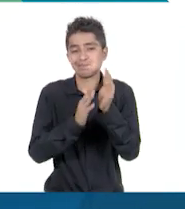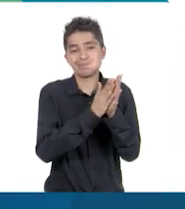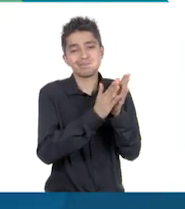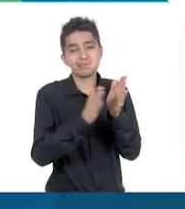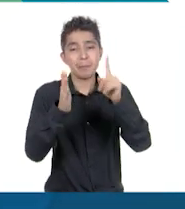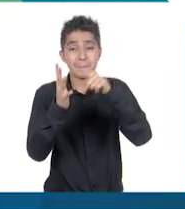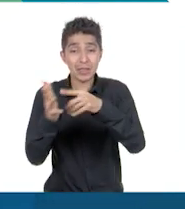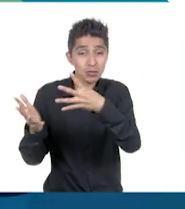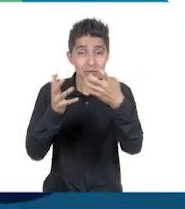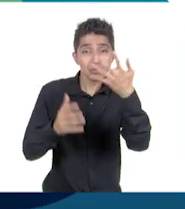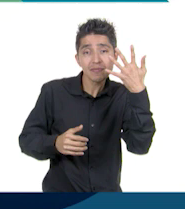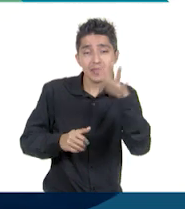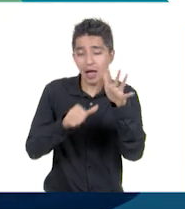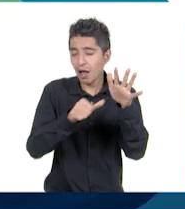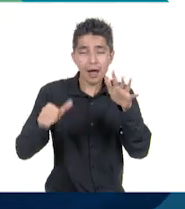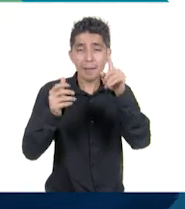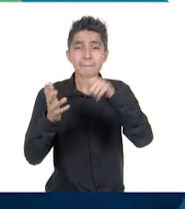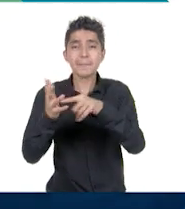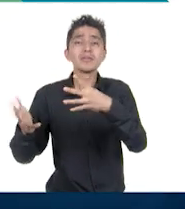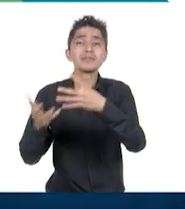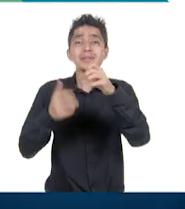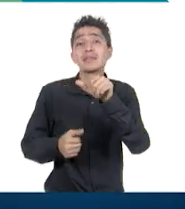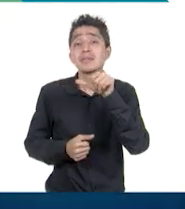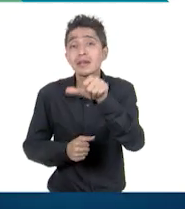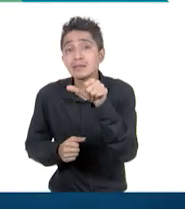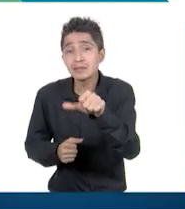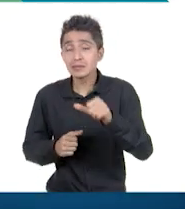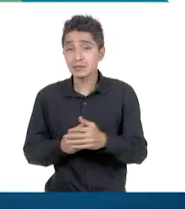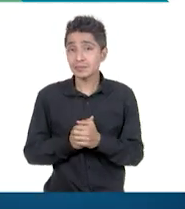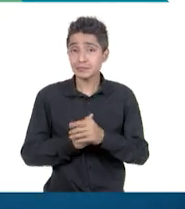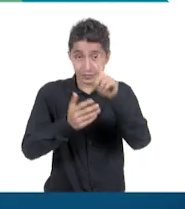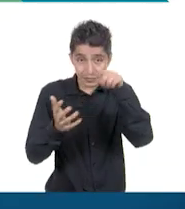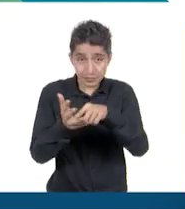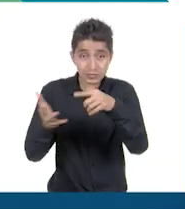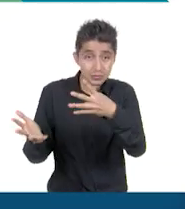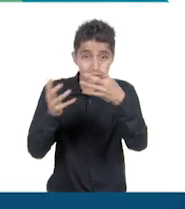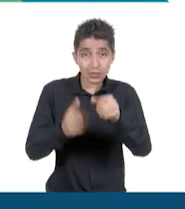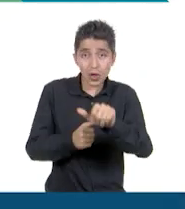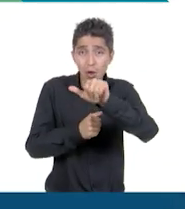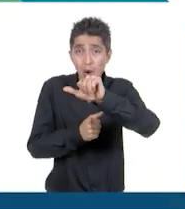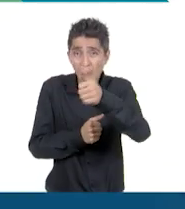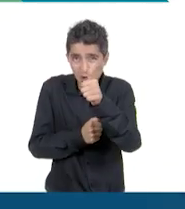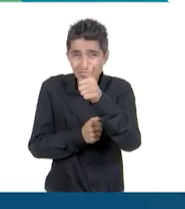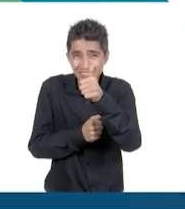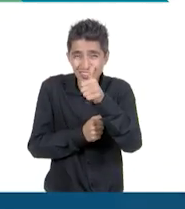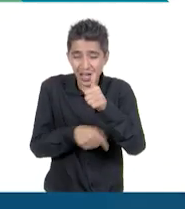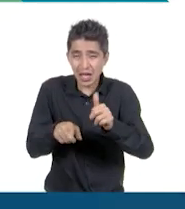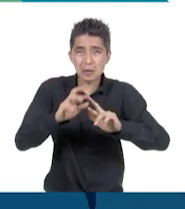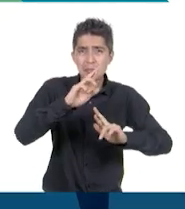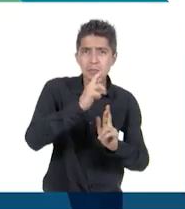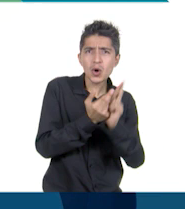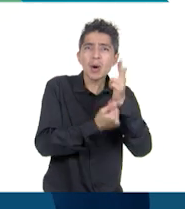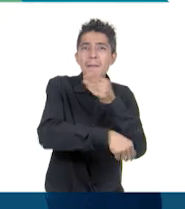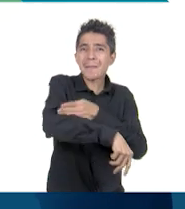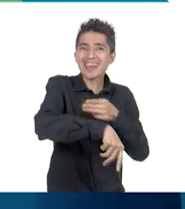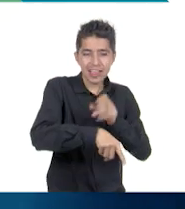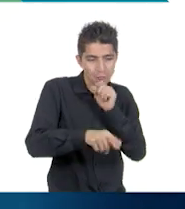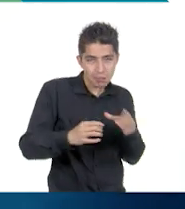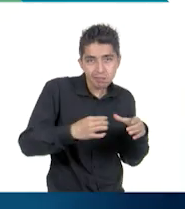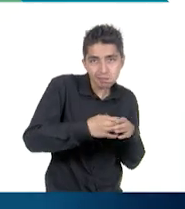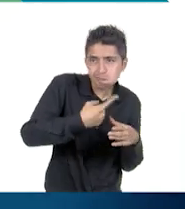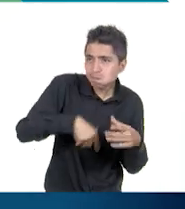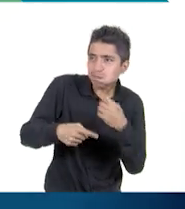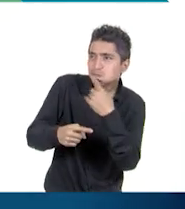de 1910 a 1916. En 1911, ante el empuje de la Revolución Maderista, Porfirio